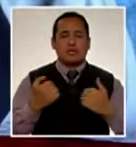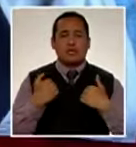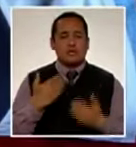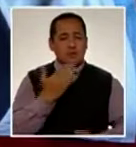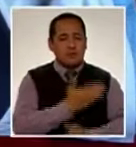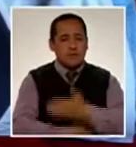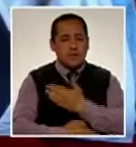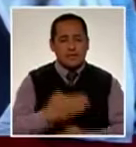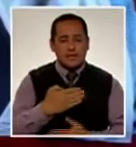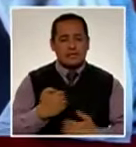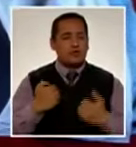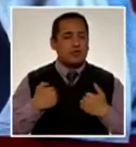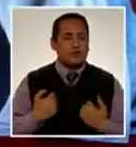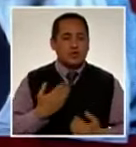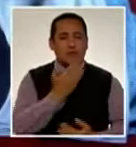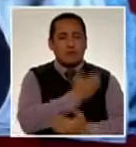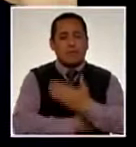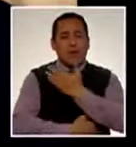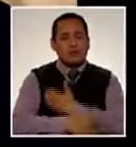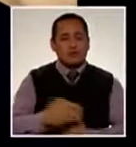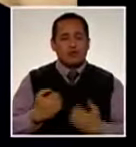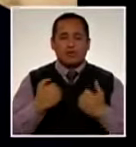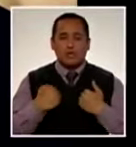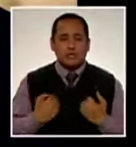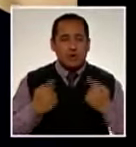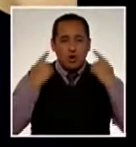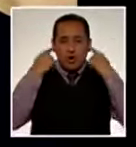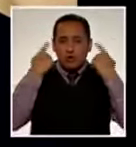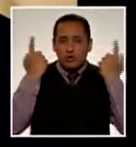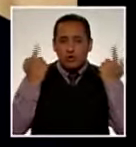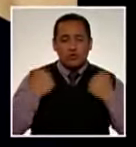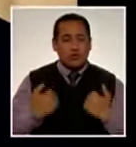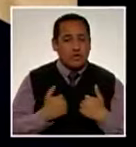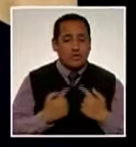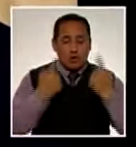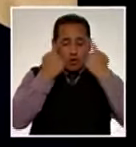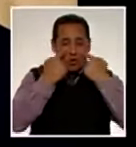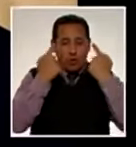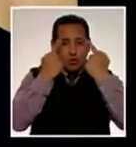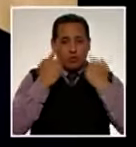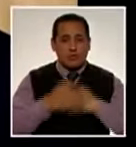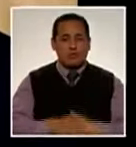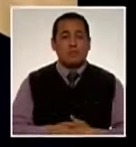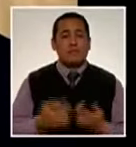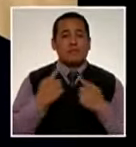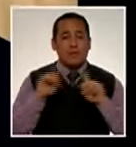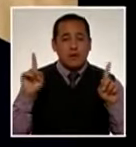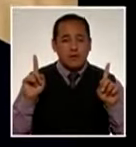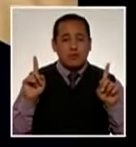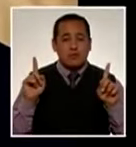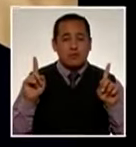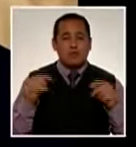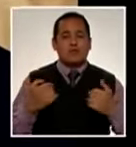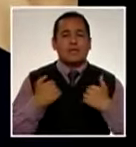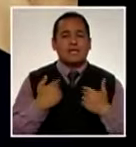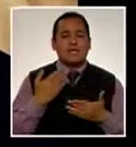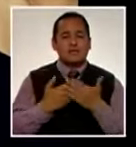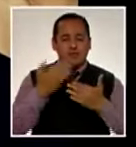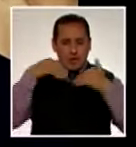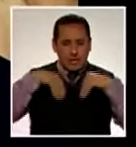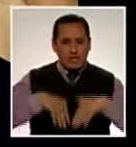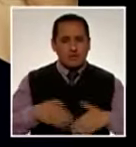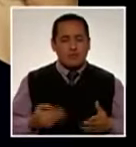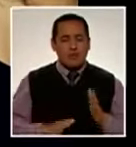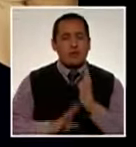No tenemos piernas, no tenemos de repente brazos, no tenemos oído, no tenemos ojo, pero